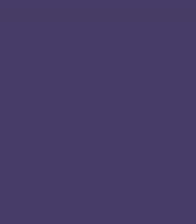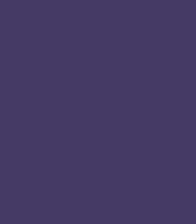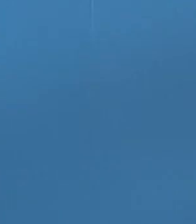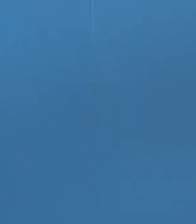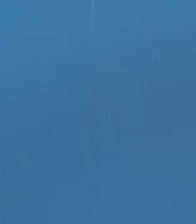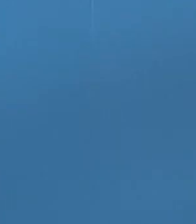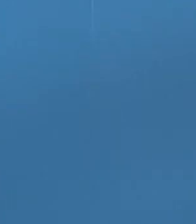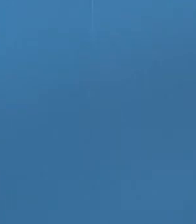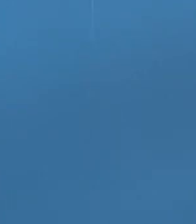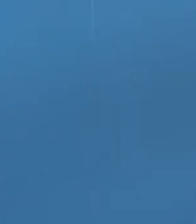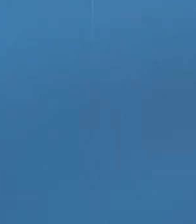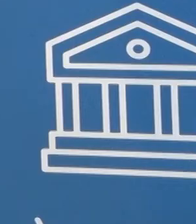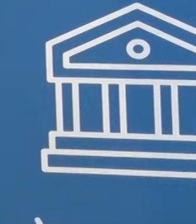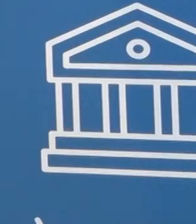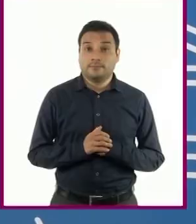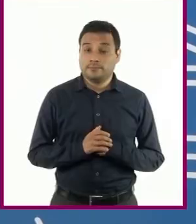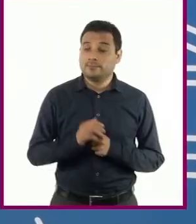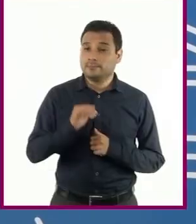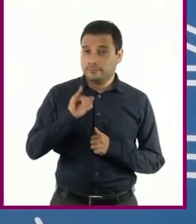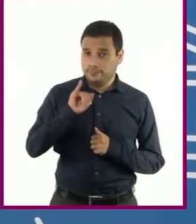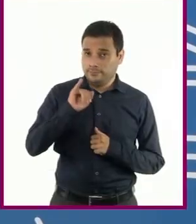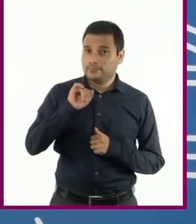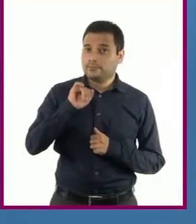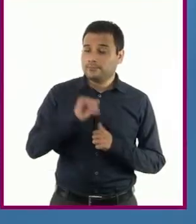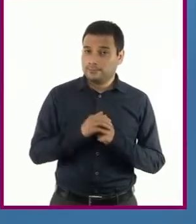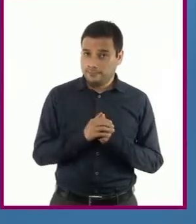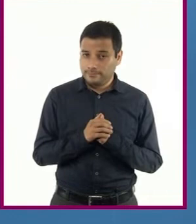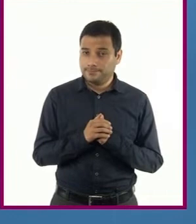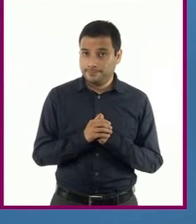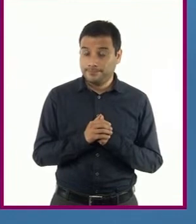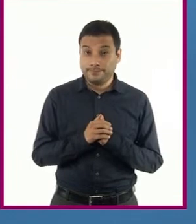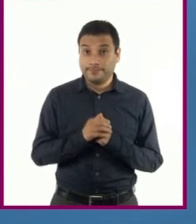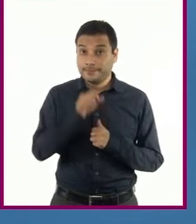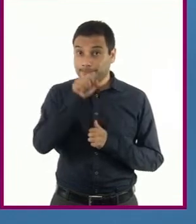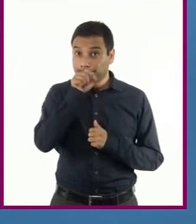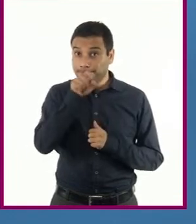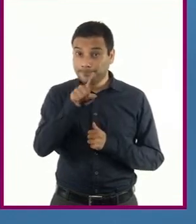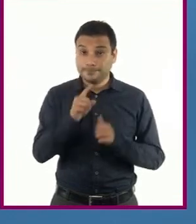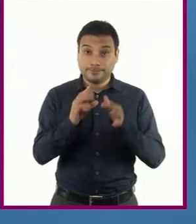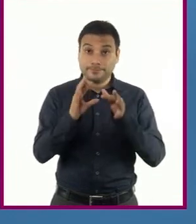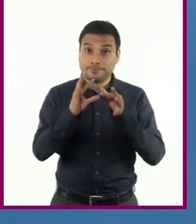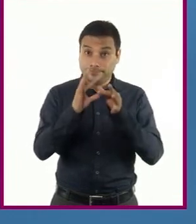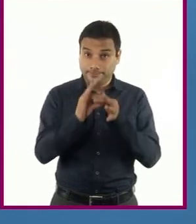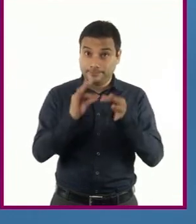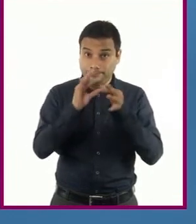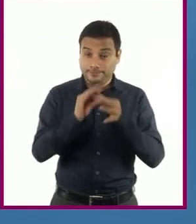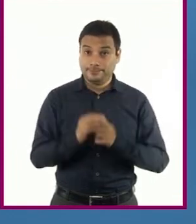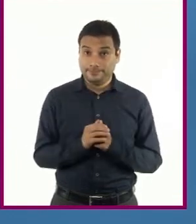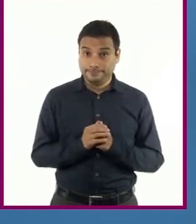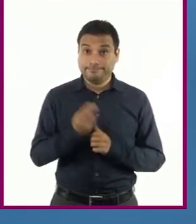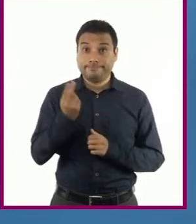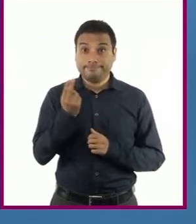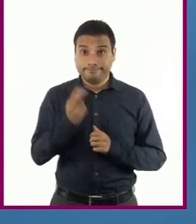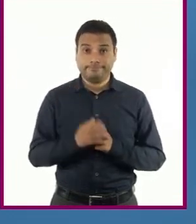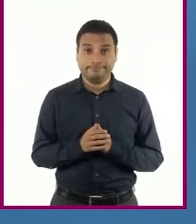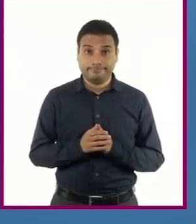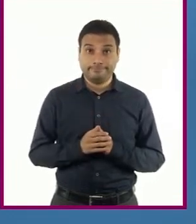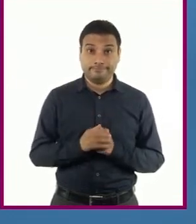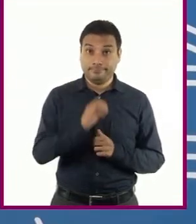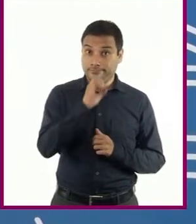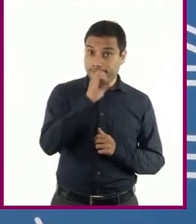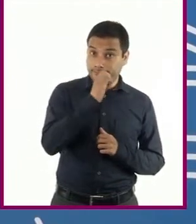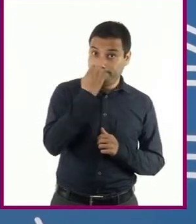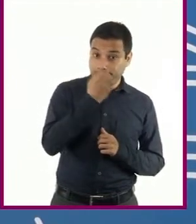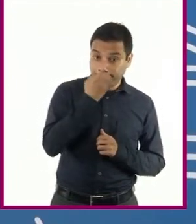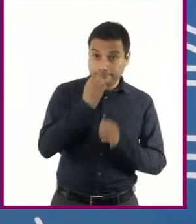pueblo. Así es, maestro. También podemos decir que existe una correlación positiva entre educación y democracia,